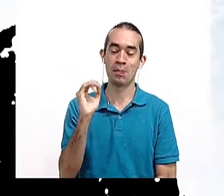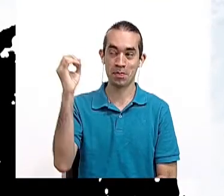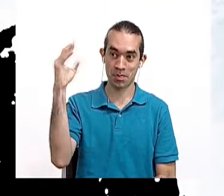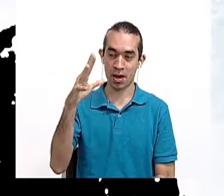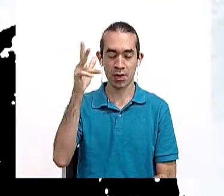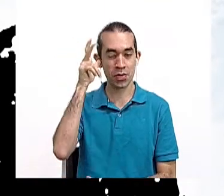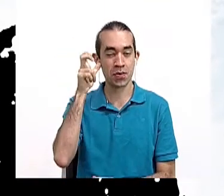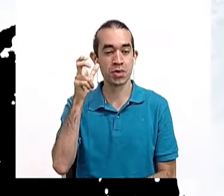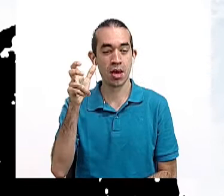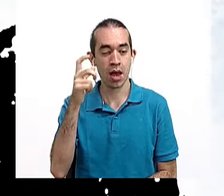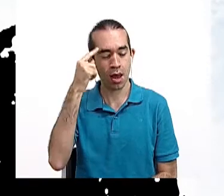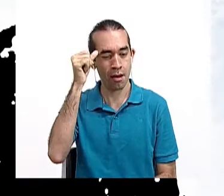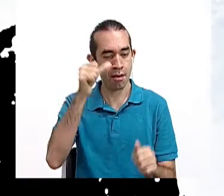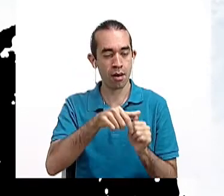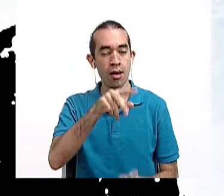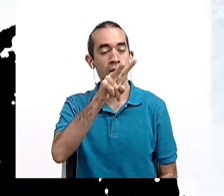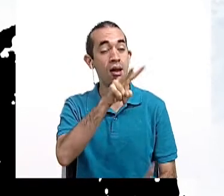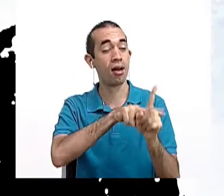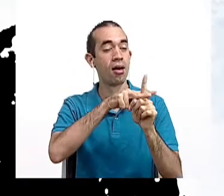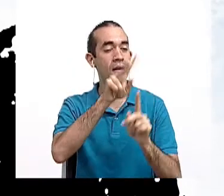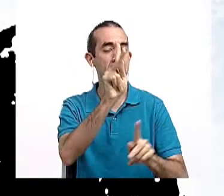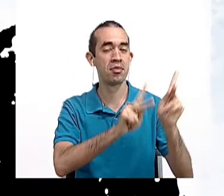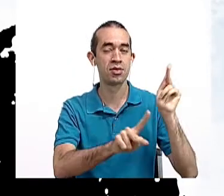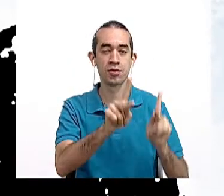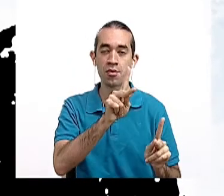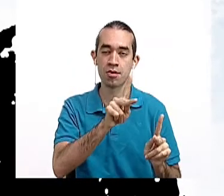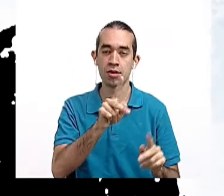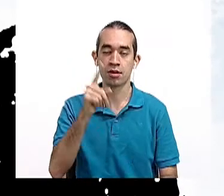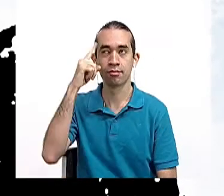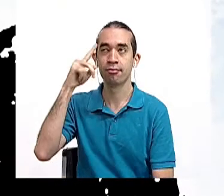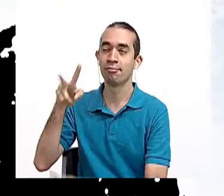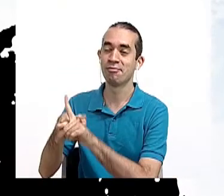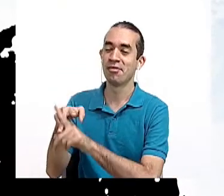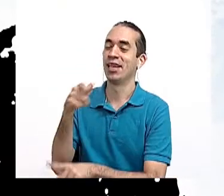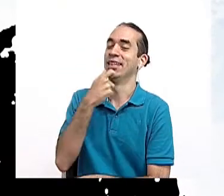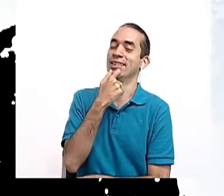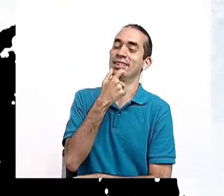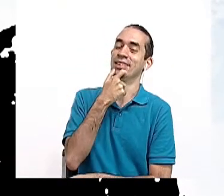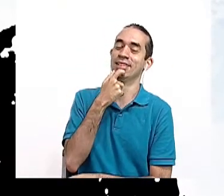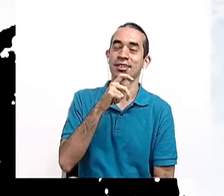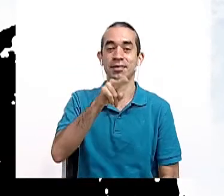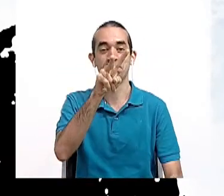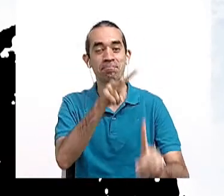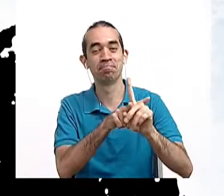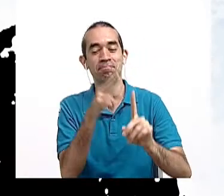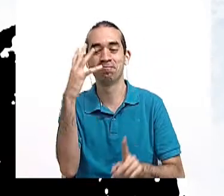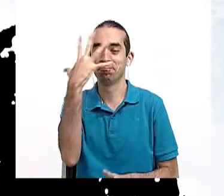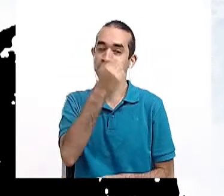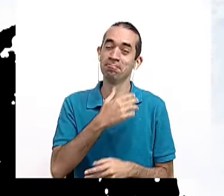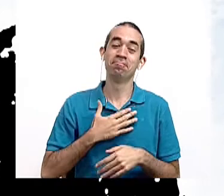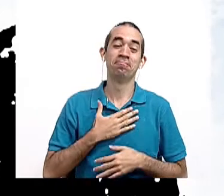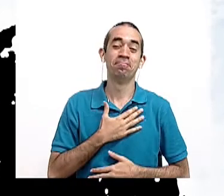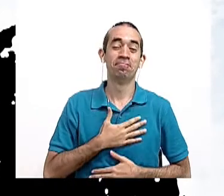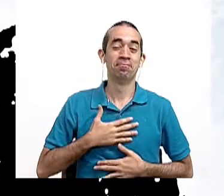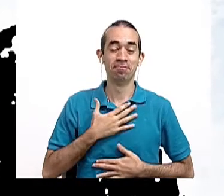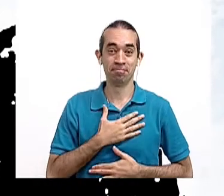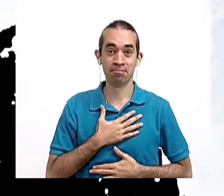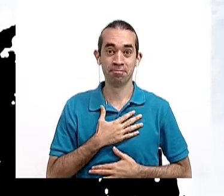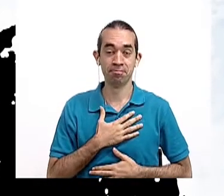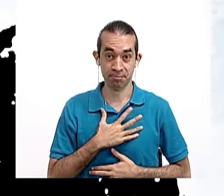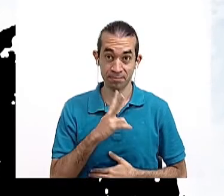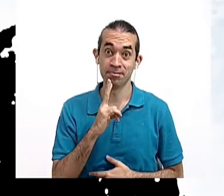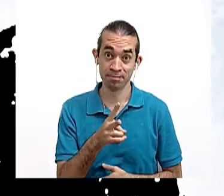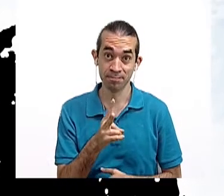y recuerda personas, recuerda algo que le causó risa, un momento agradable. ¿No es cierto?